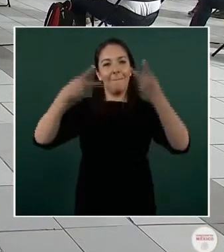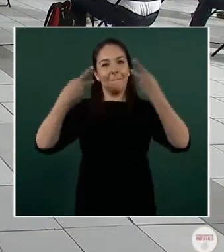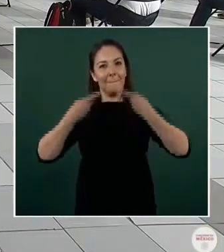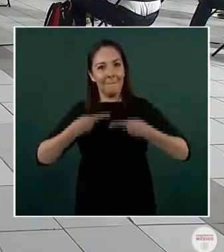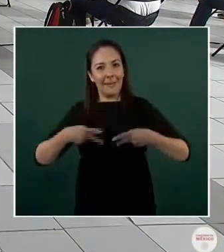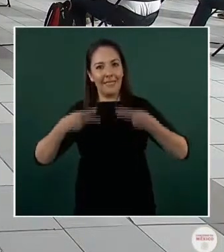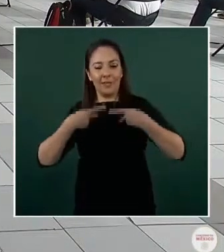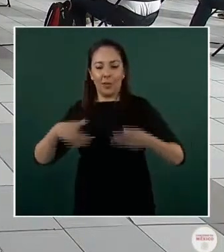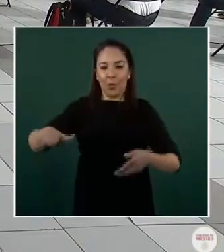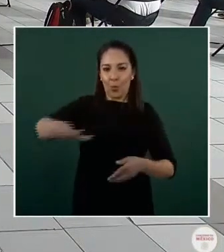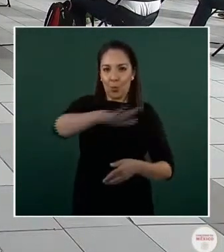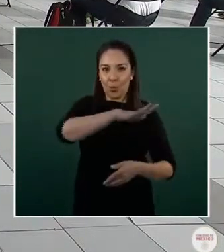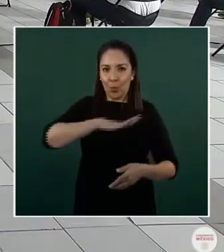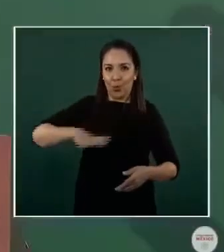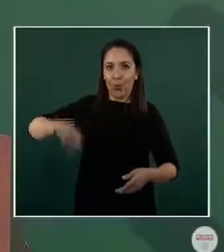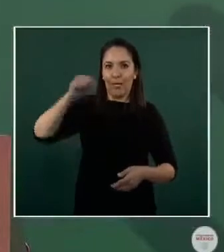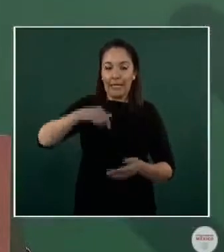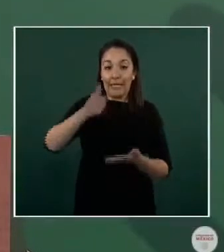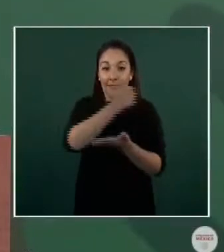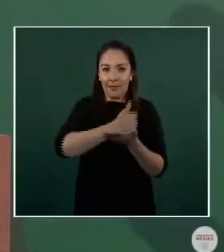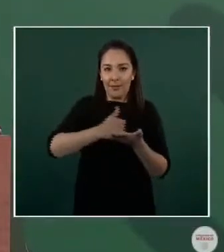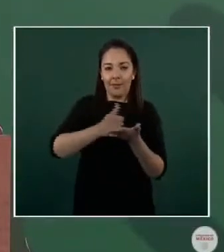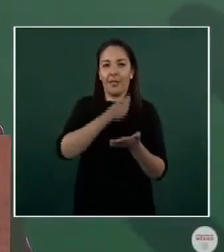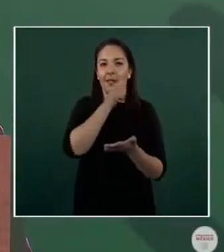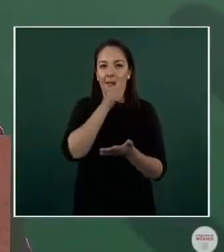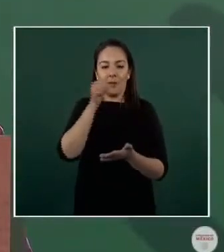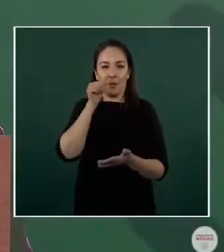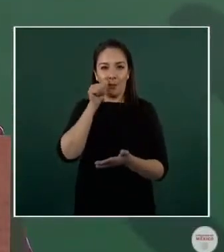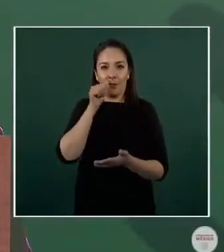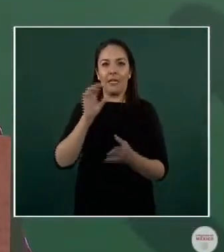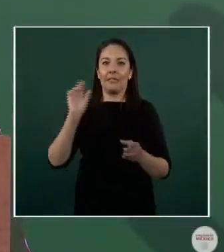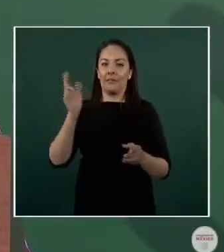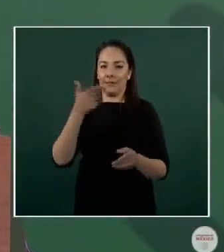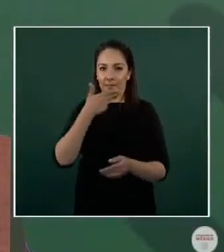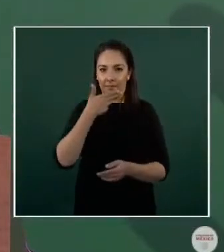habitantes en Ciudad Juárez, Chihuahua,